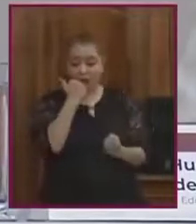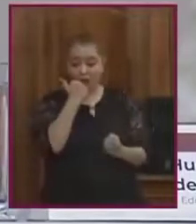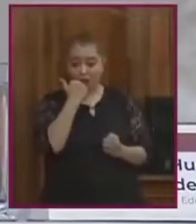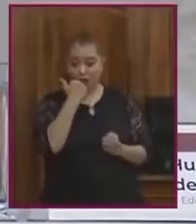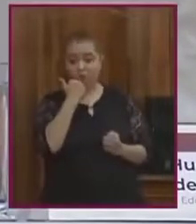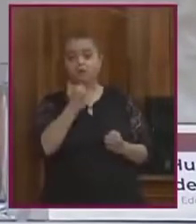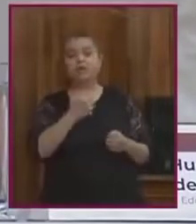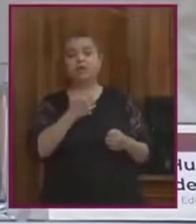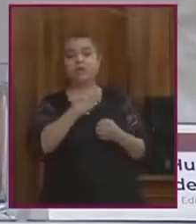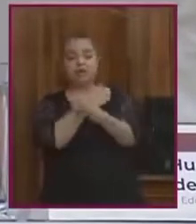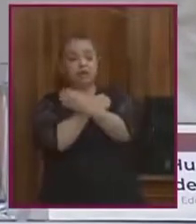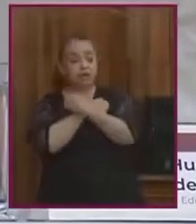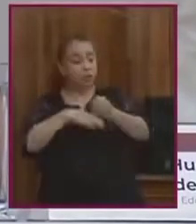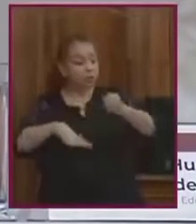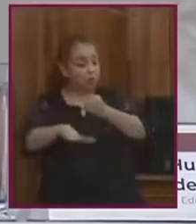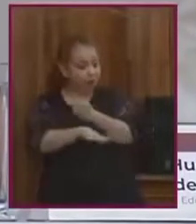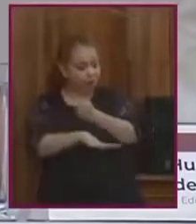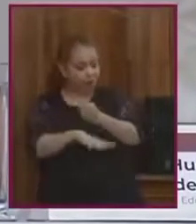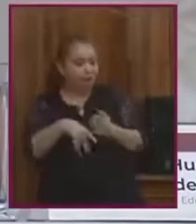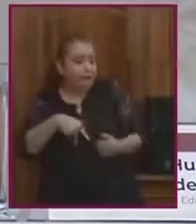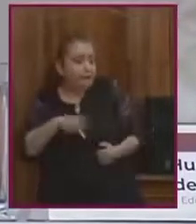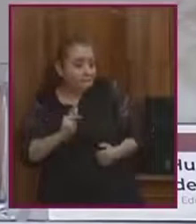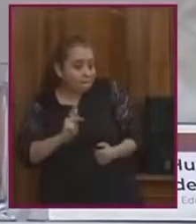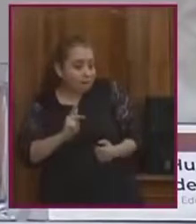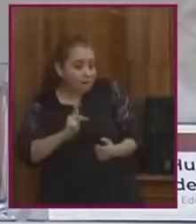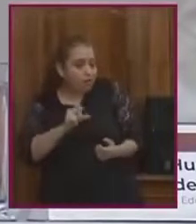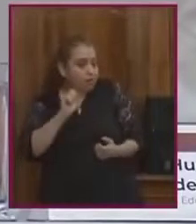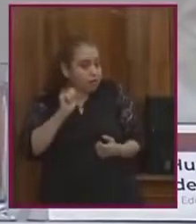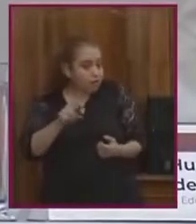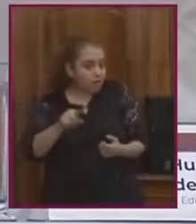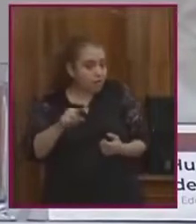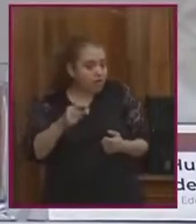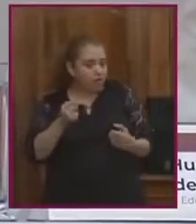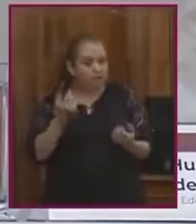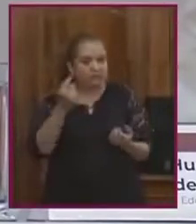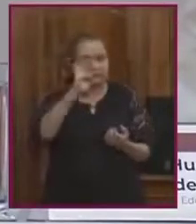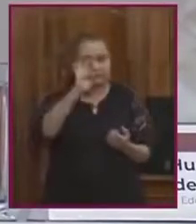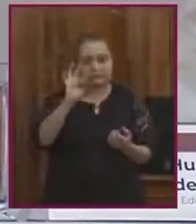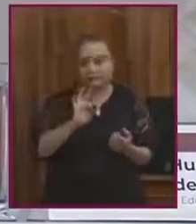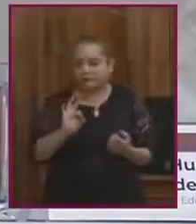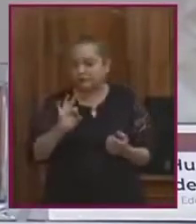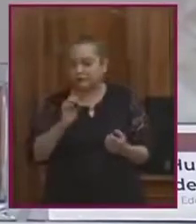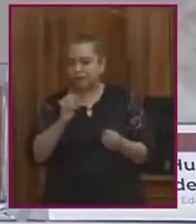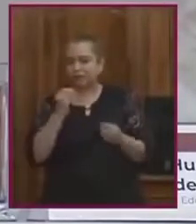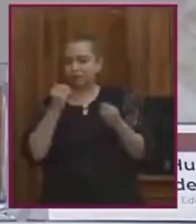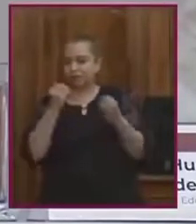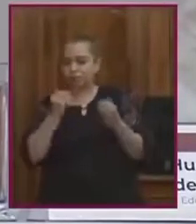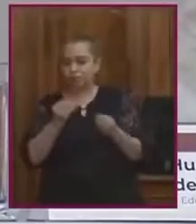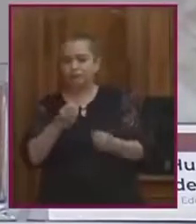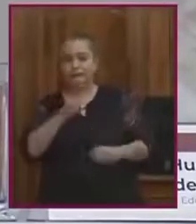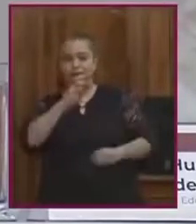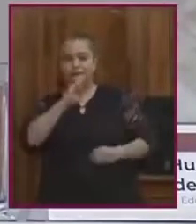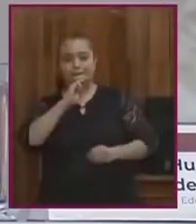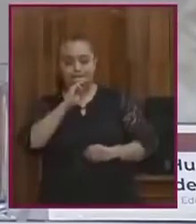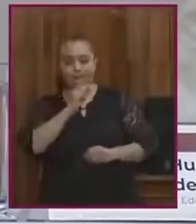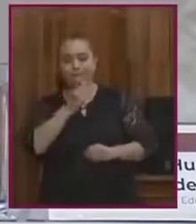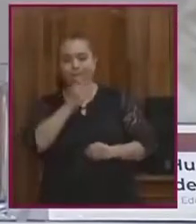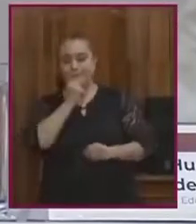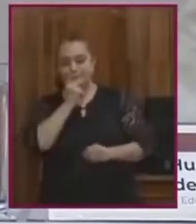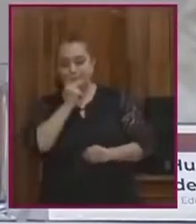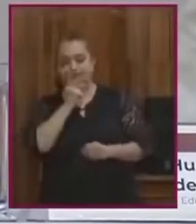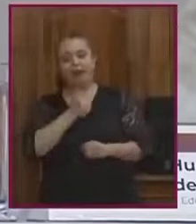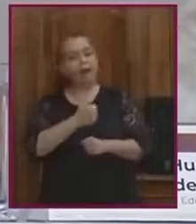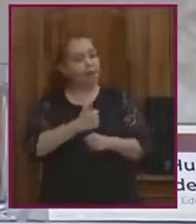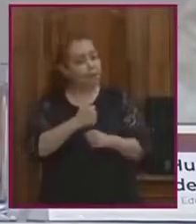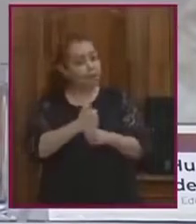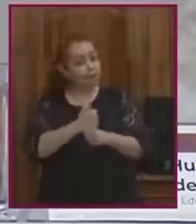básica, pero además un porcentaje importante, un número importante son mamás, papás o abuelitos de quienes